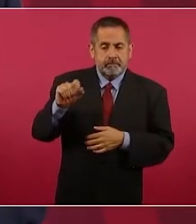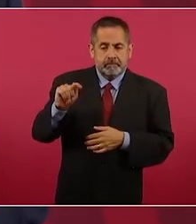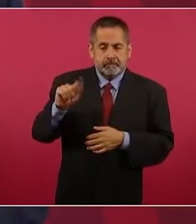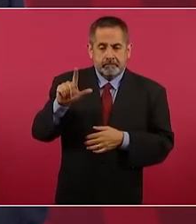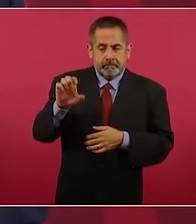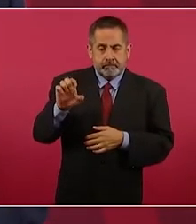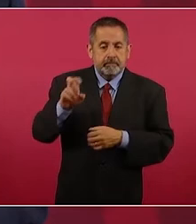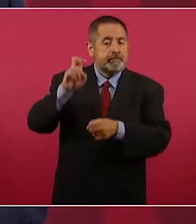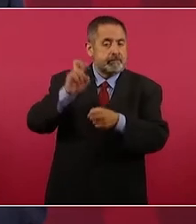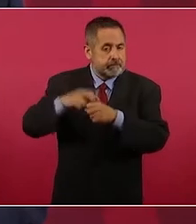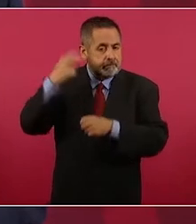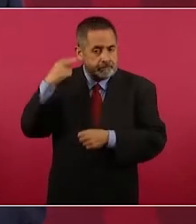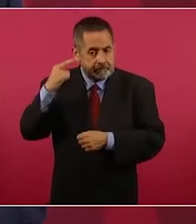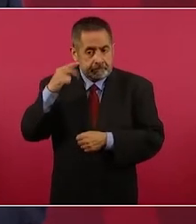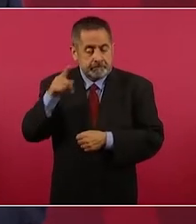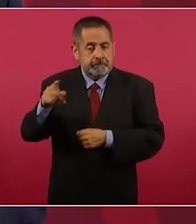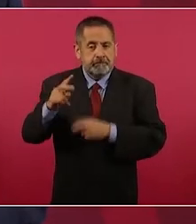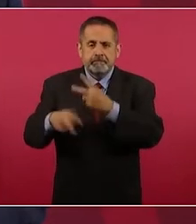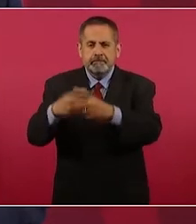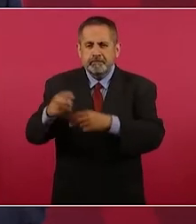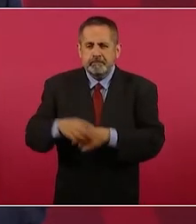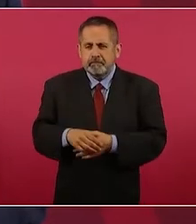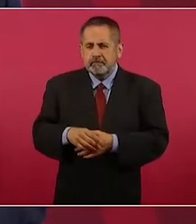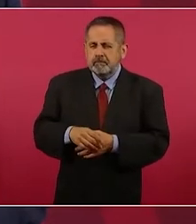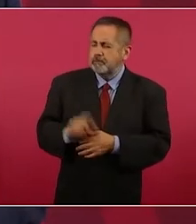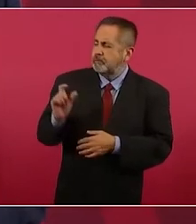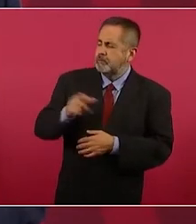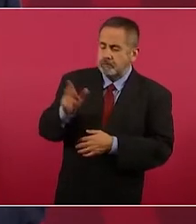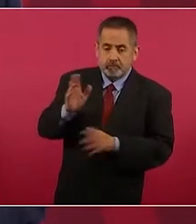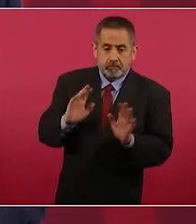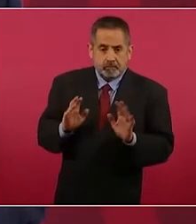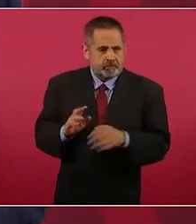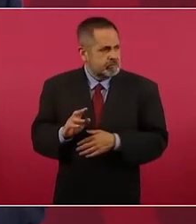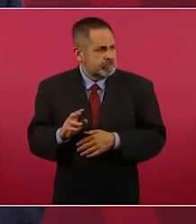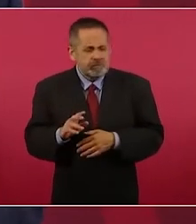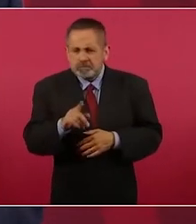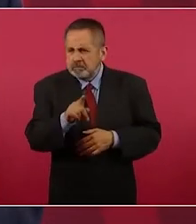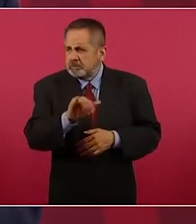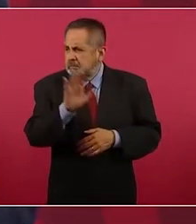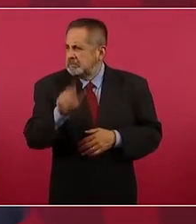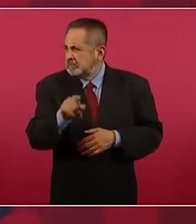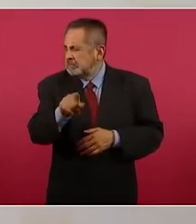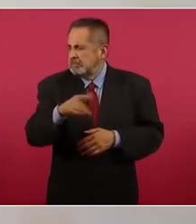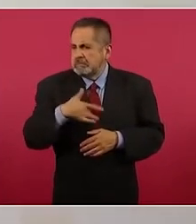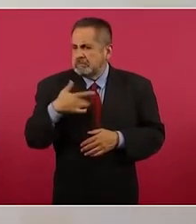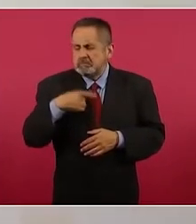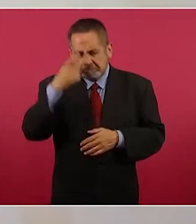Veracruz. ¿Para cuándo? Pues iba a ser ahora,